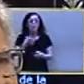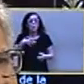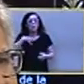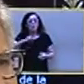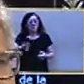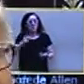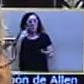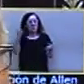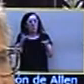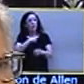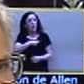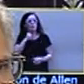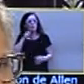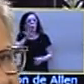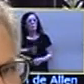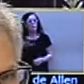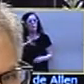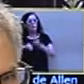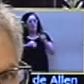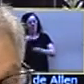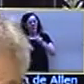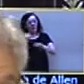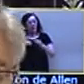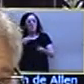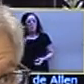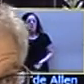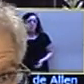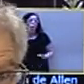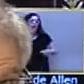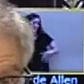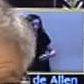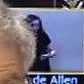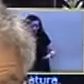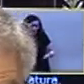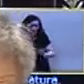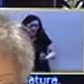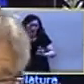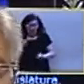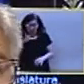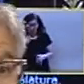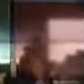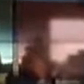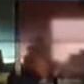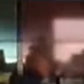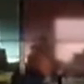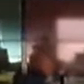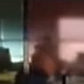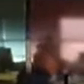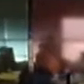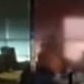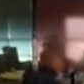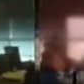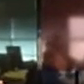dada la sociedad que vota unidos podemos equivoca partido socialista ejemplo porque se ve las elecciones de gran bretaña